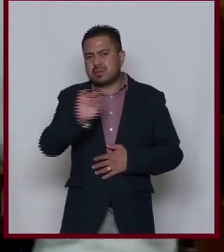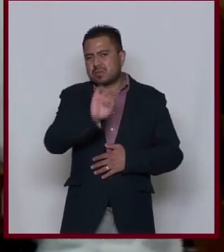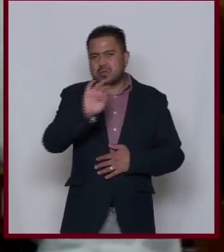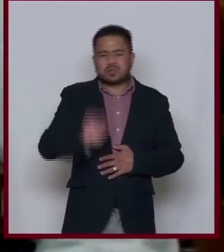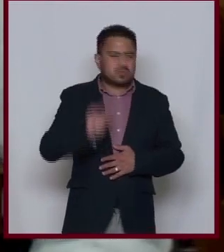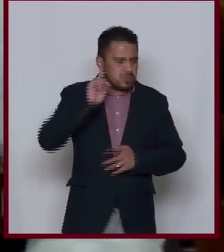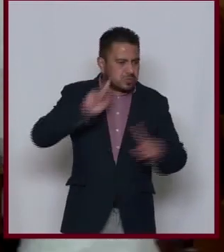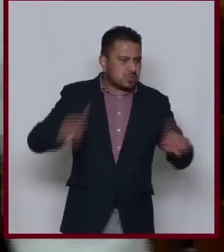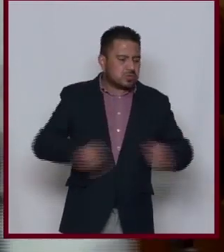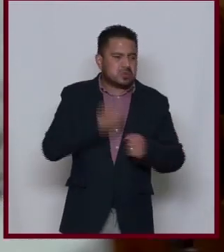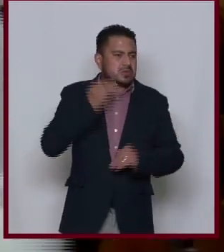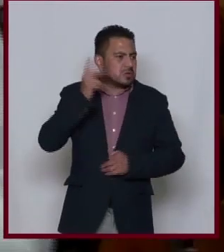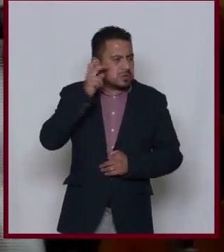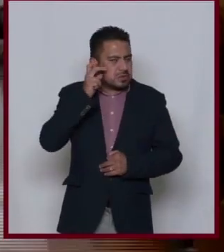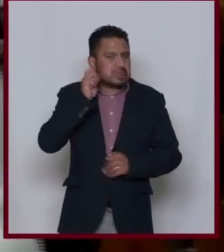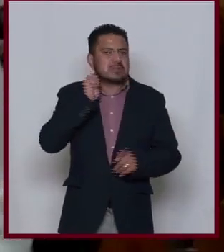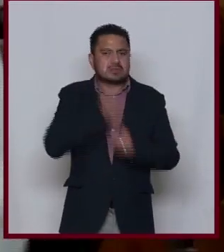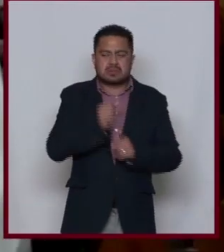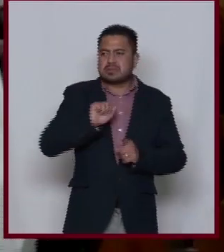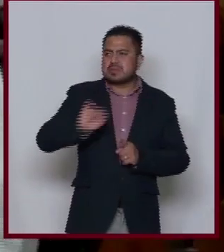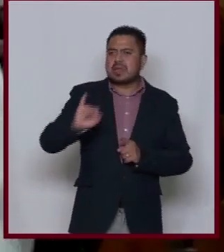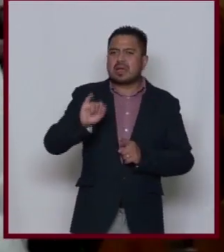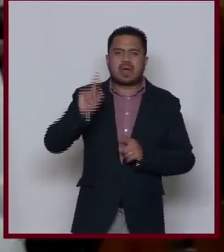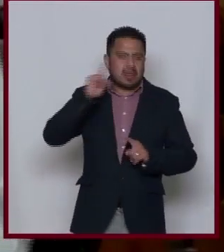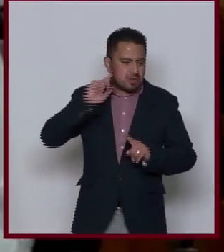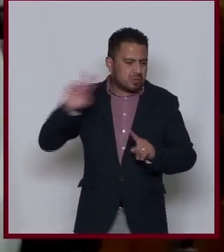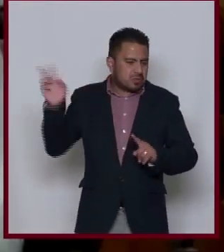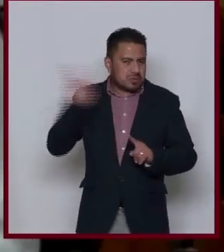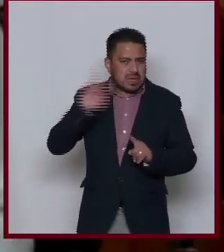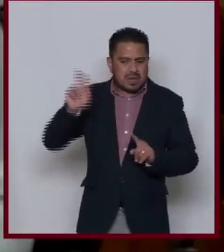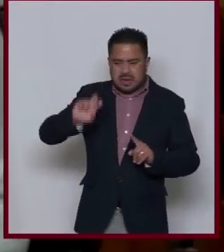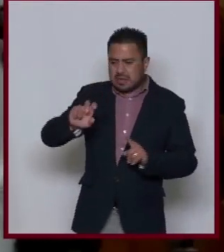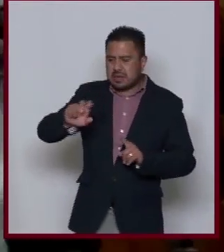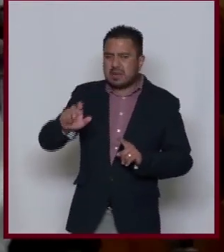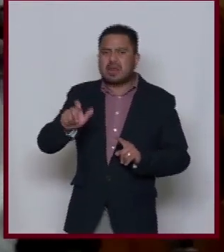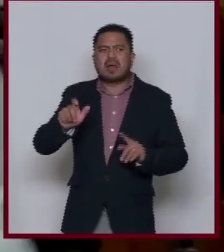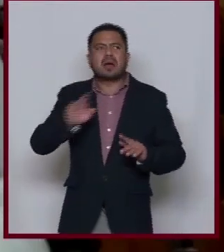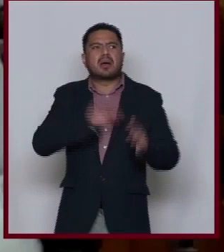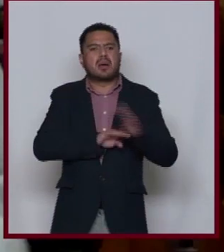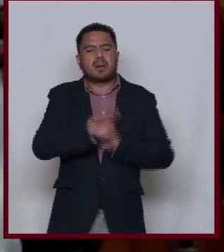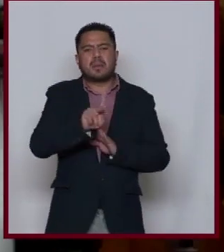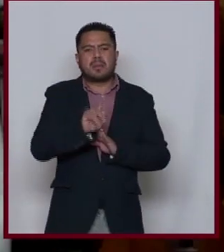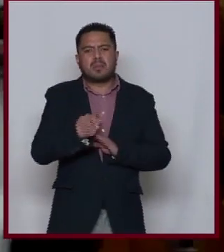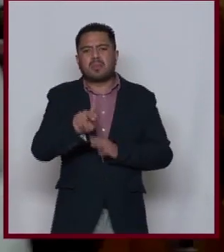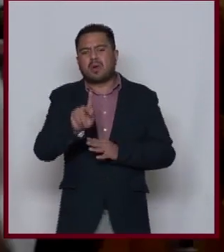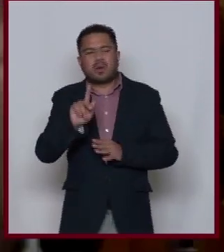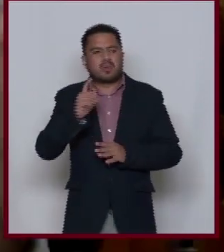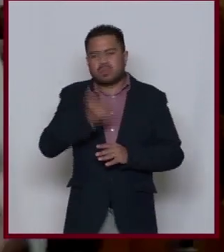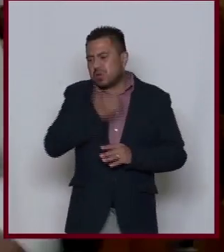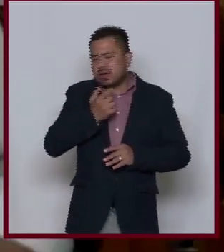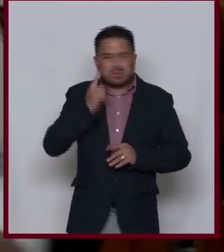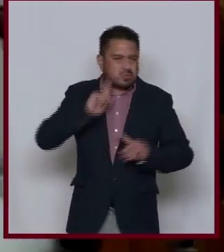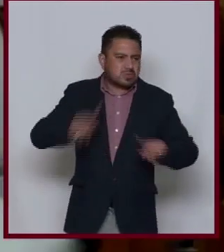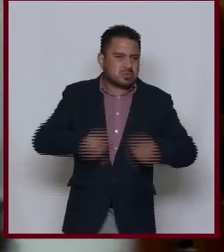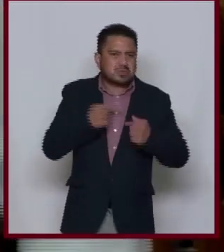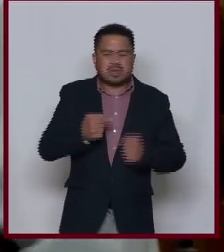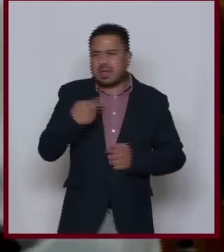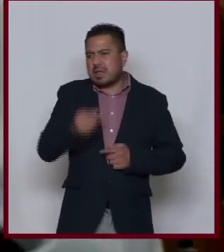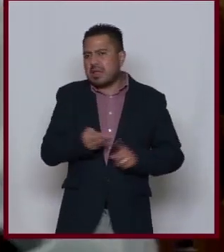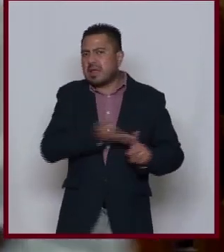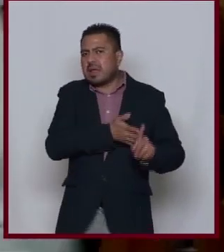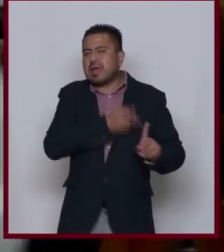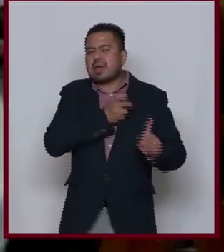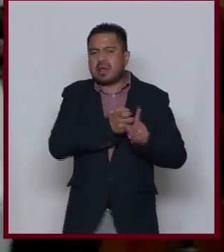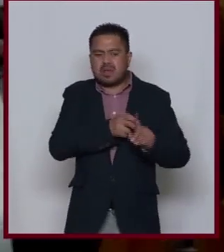de la música que oímos, sí. La música que escuchamos en el radio, los éxitos pop, la música clásica, mal llamada clásica, la